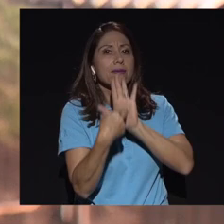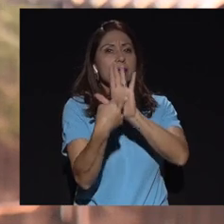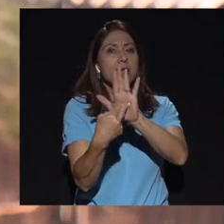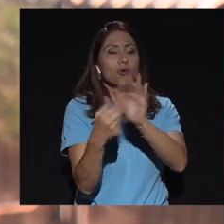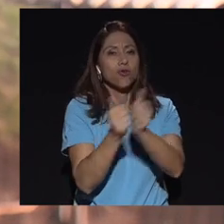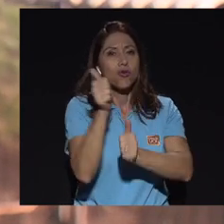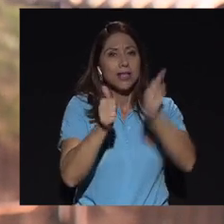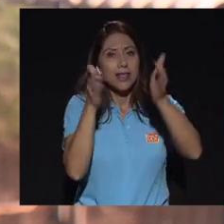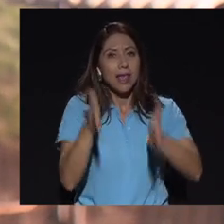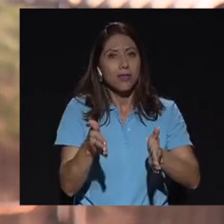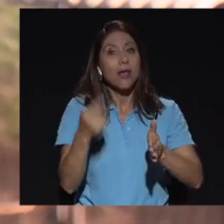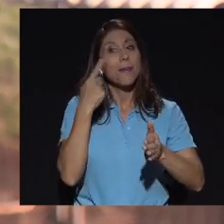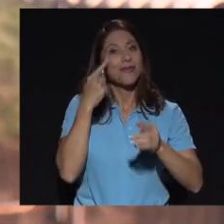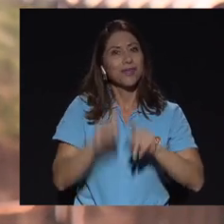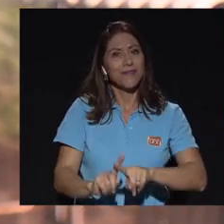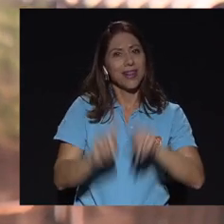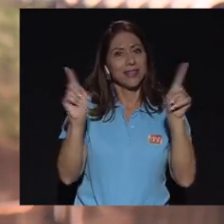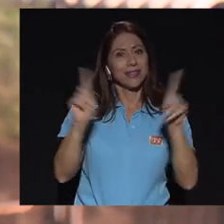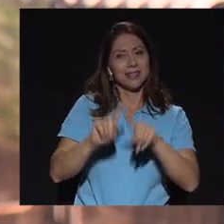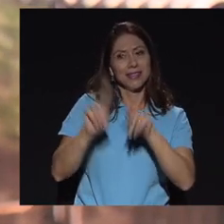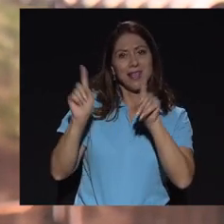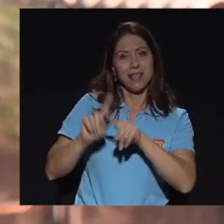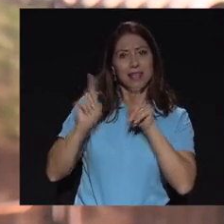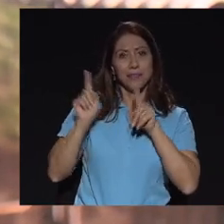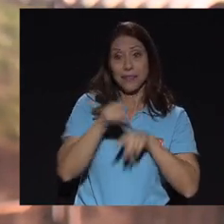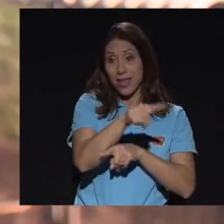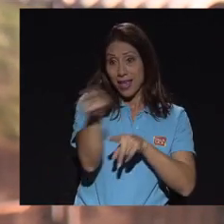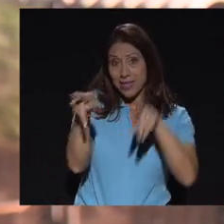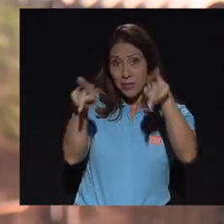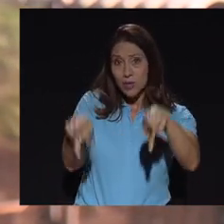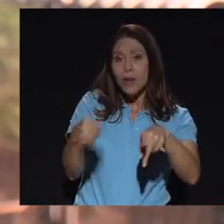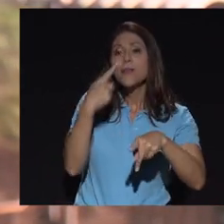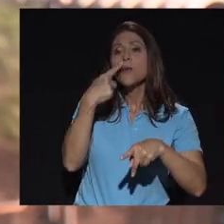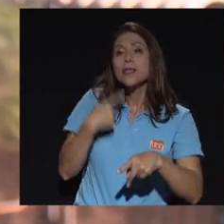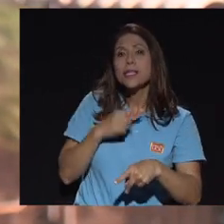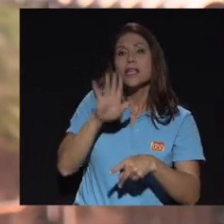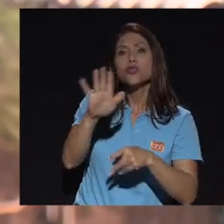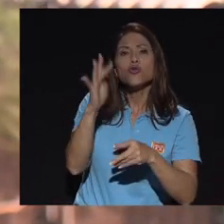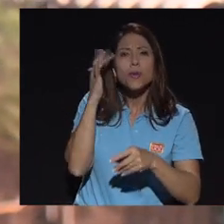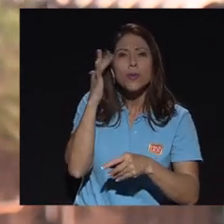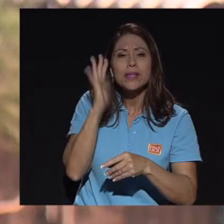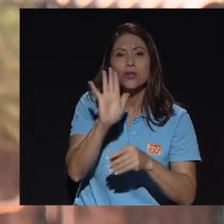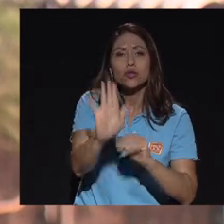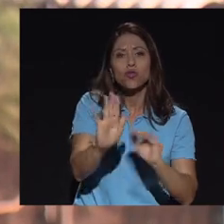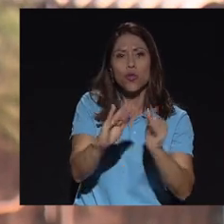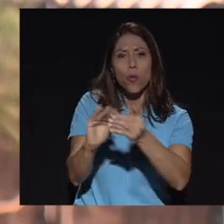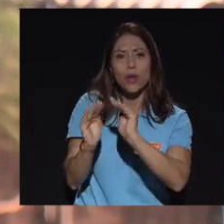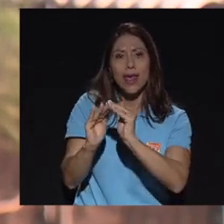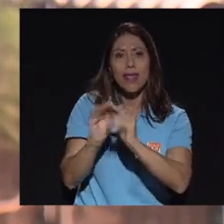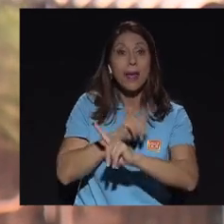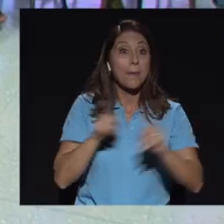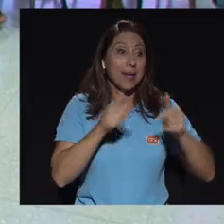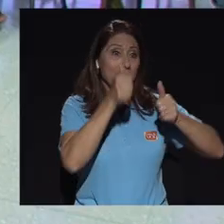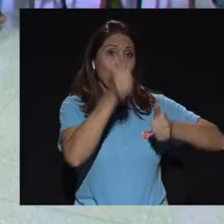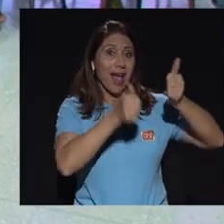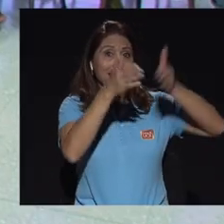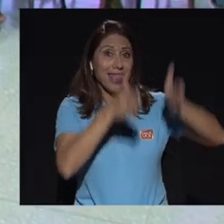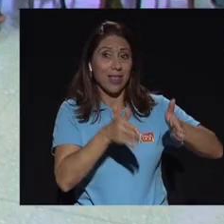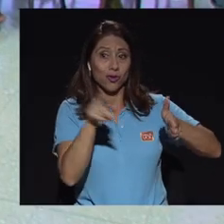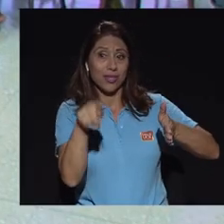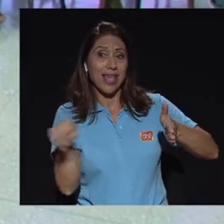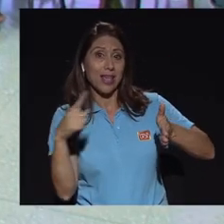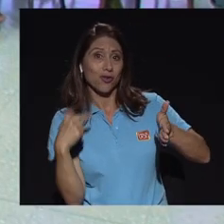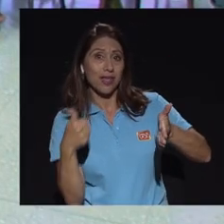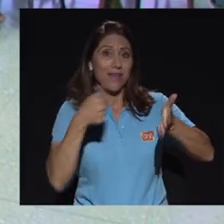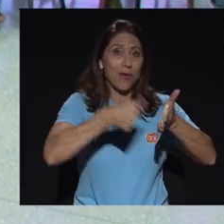que hay algunas diferencias. Las personas nos mostraban unas preocupaciones en su comunidad, pero los candidatos por los cuales decían que iban a votar tenían propuestas de